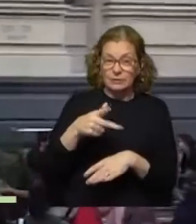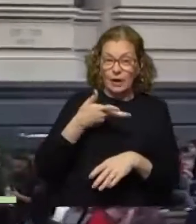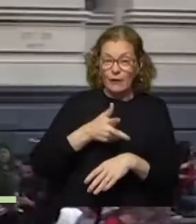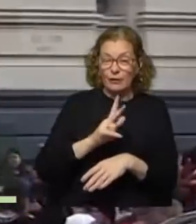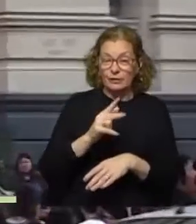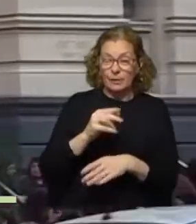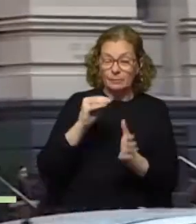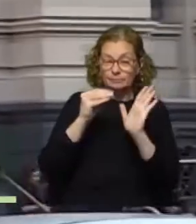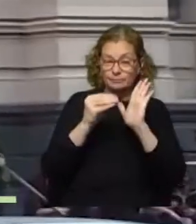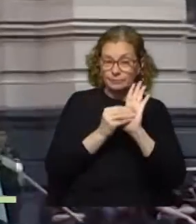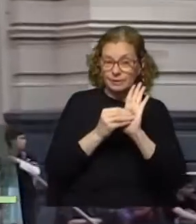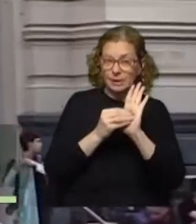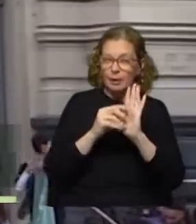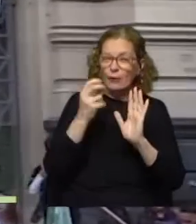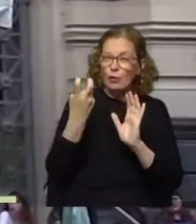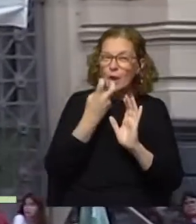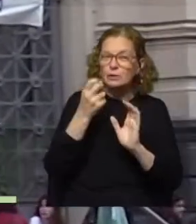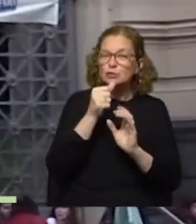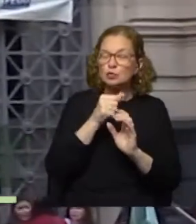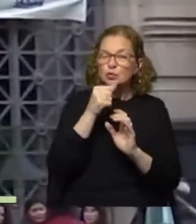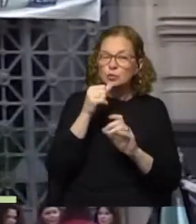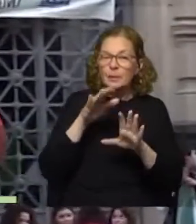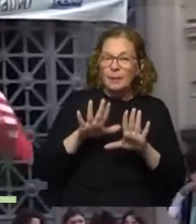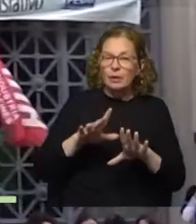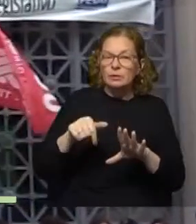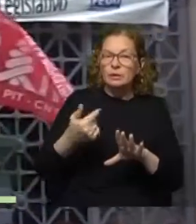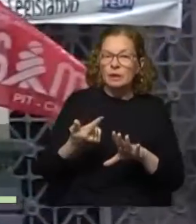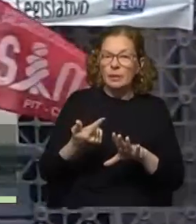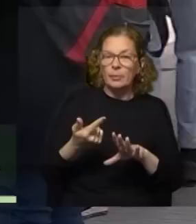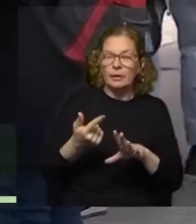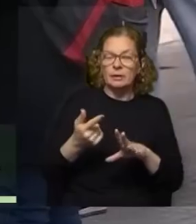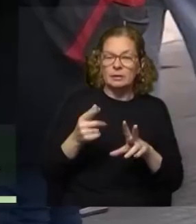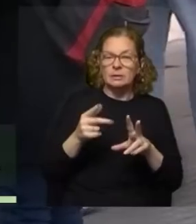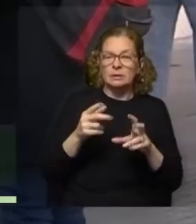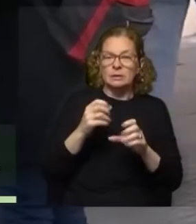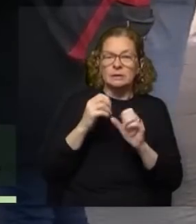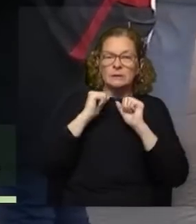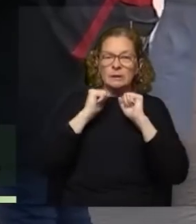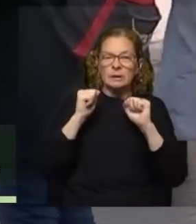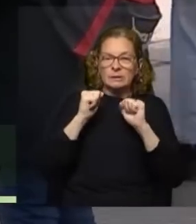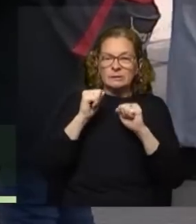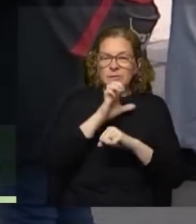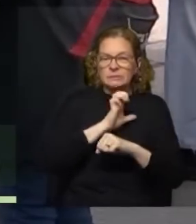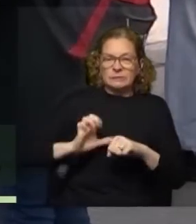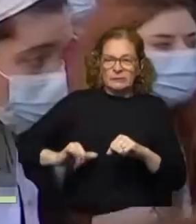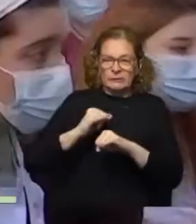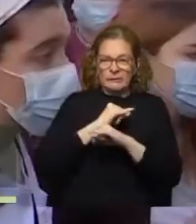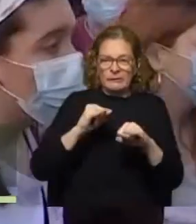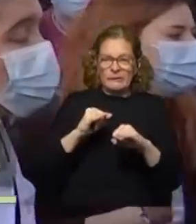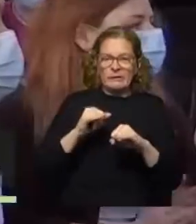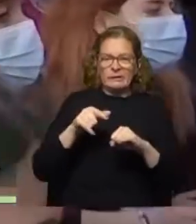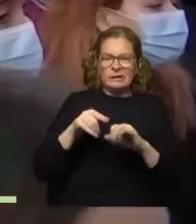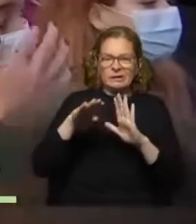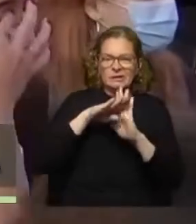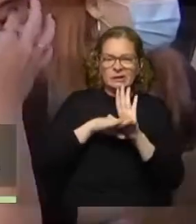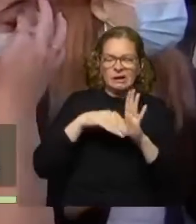fecha fijada por la central sindical para resolver si se convoca el paro y posteriormente pasará el tema el secretario de ejecutivo para su resolución final la